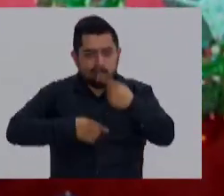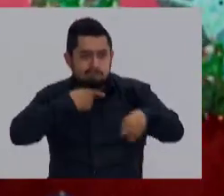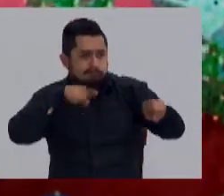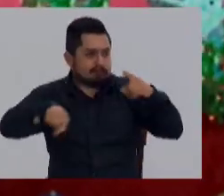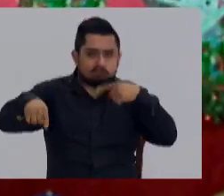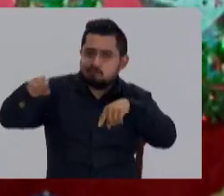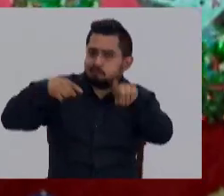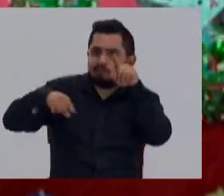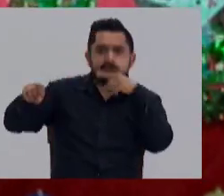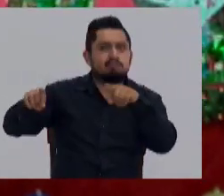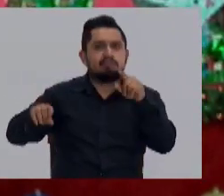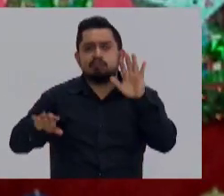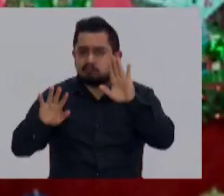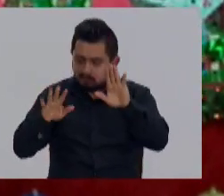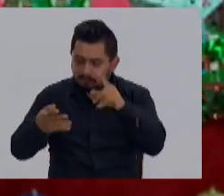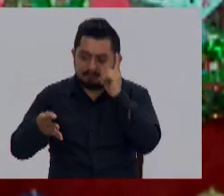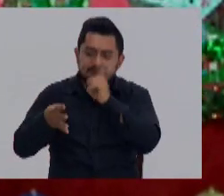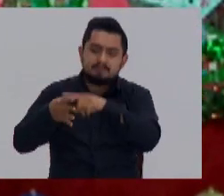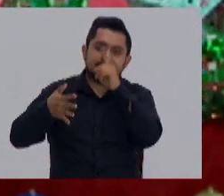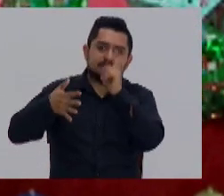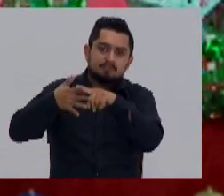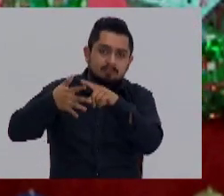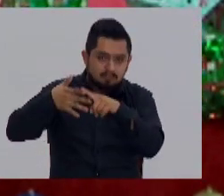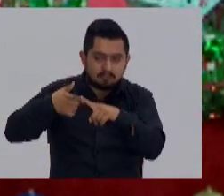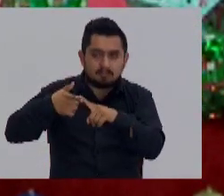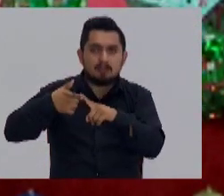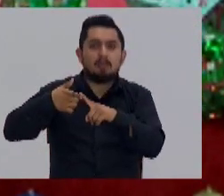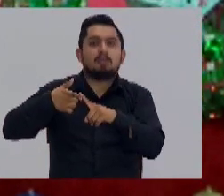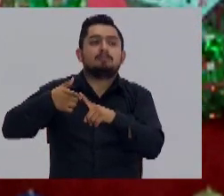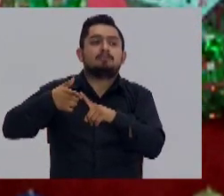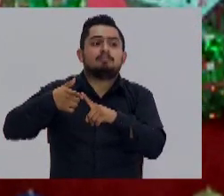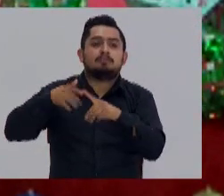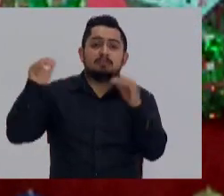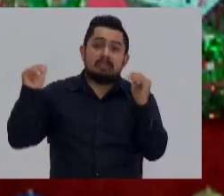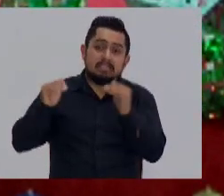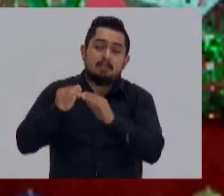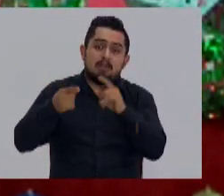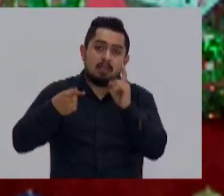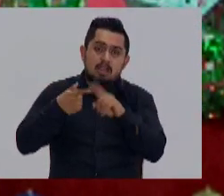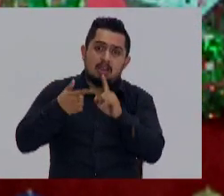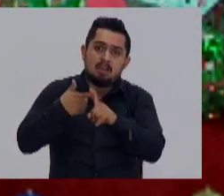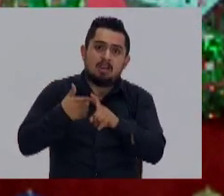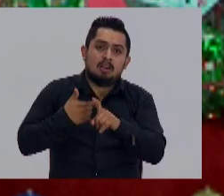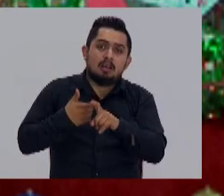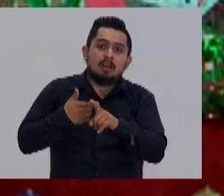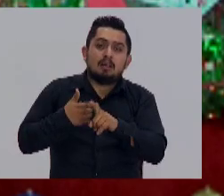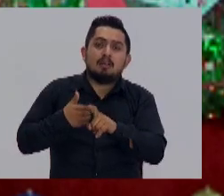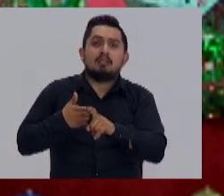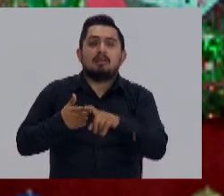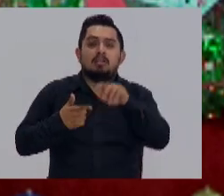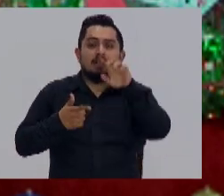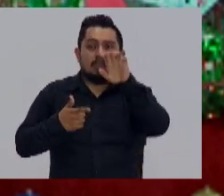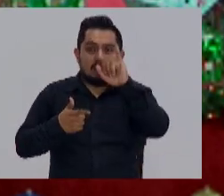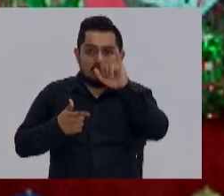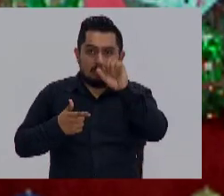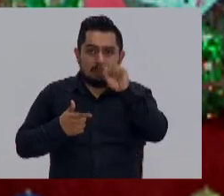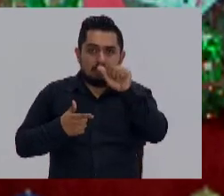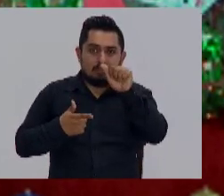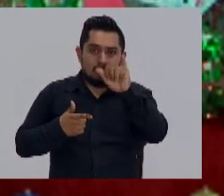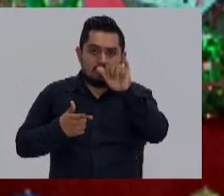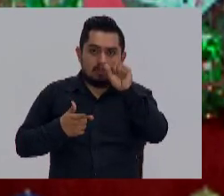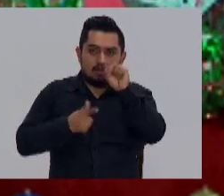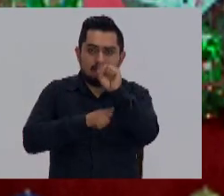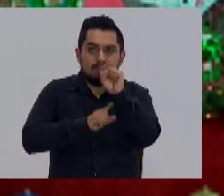Hubo alguien más a quien Dios llamó, y fue, y que el pastor habló de él hoy en la mañana, a un Isaías,